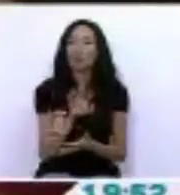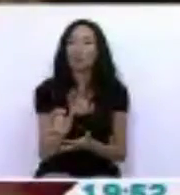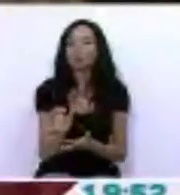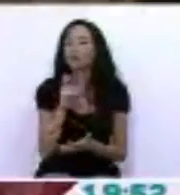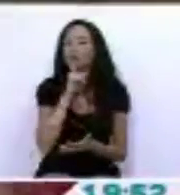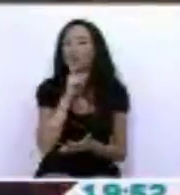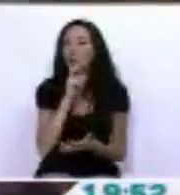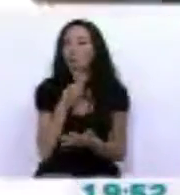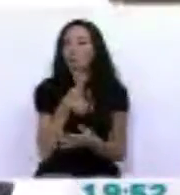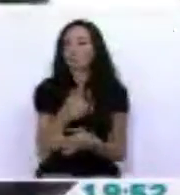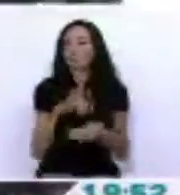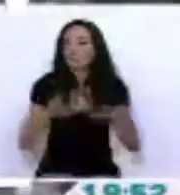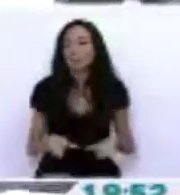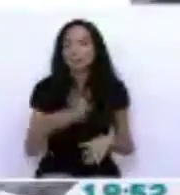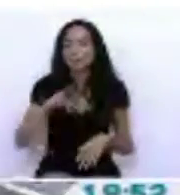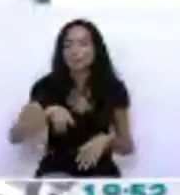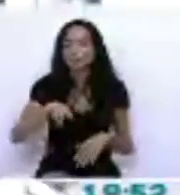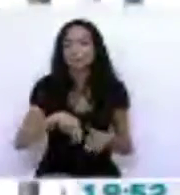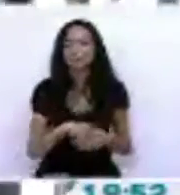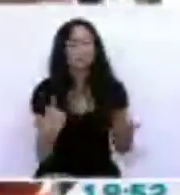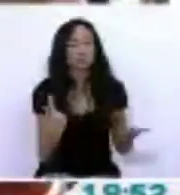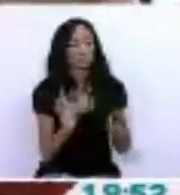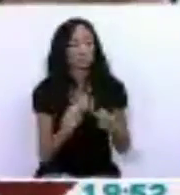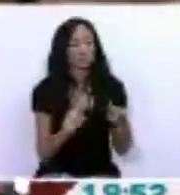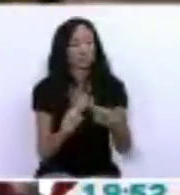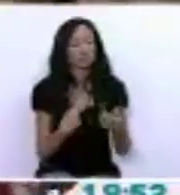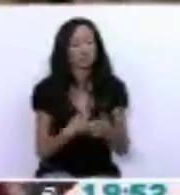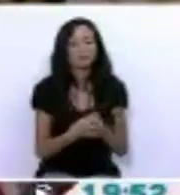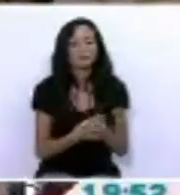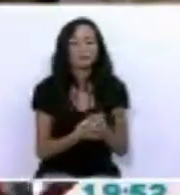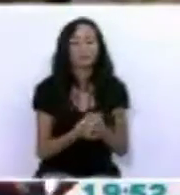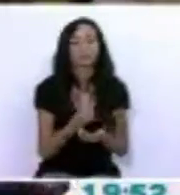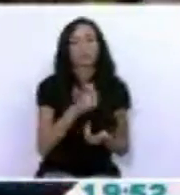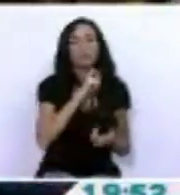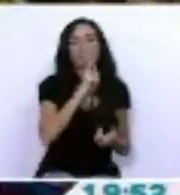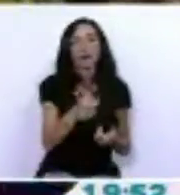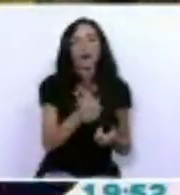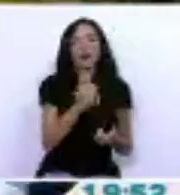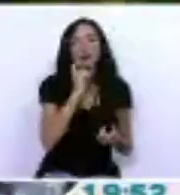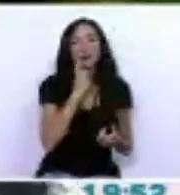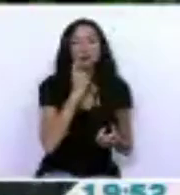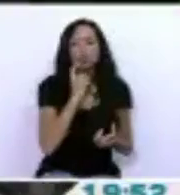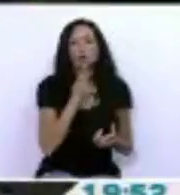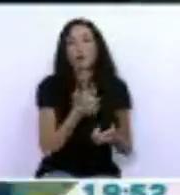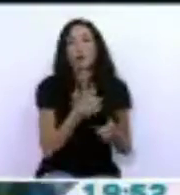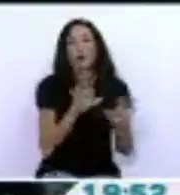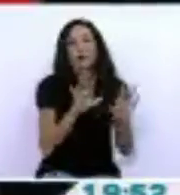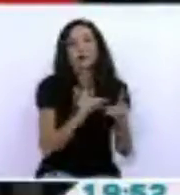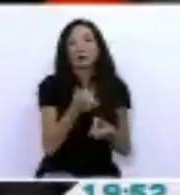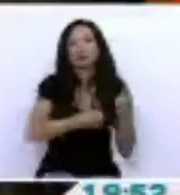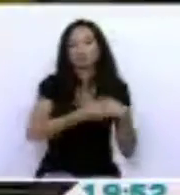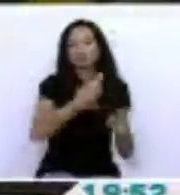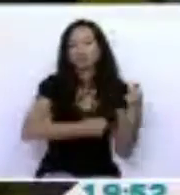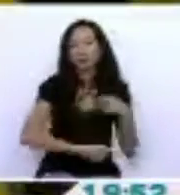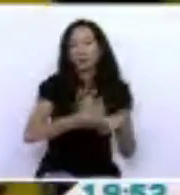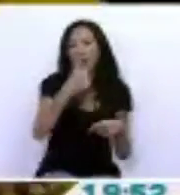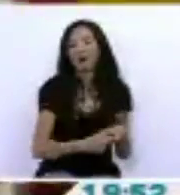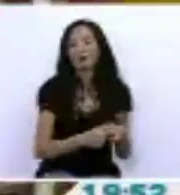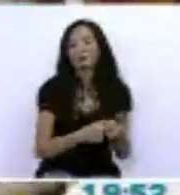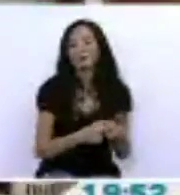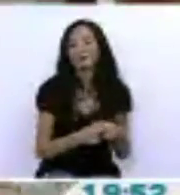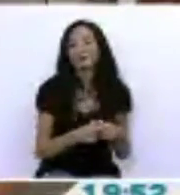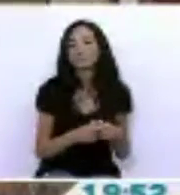de dos meses? Bueno, pues nosotros en la tienda nos han subido las ventas de pan, de gominolas y cosas de estas, todo envuelto, todos los snacks, las pipas y cosas de eso. Sí,